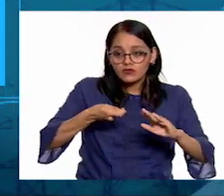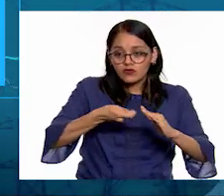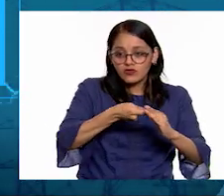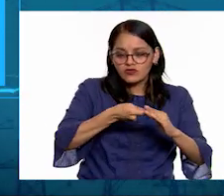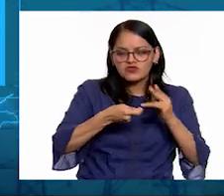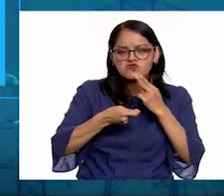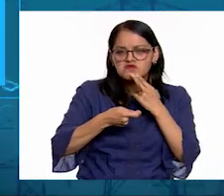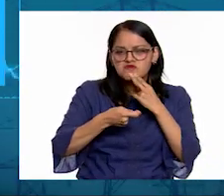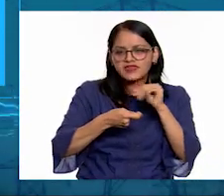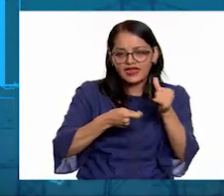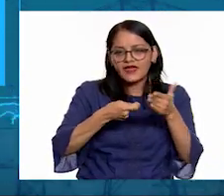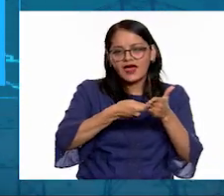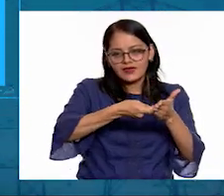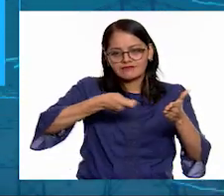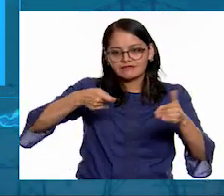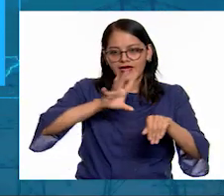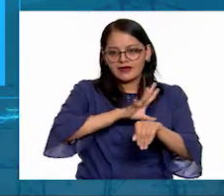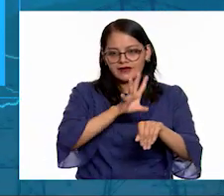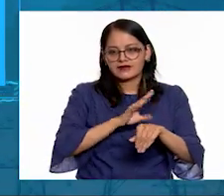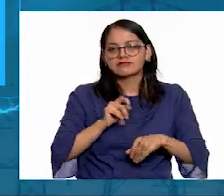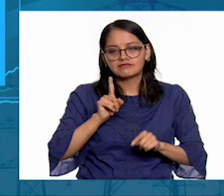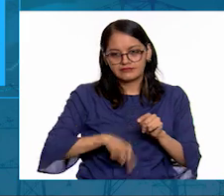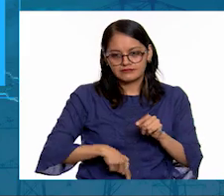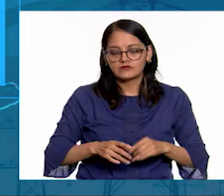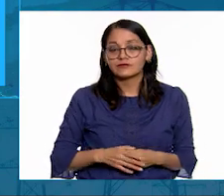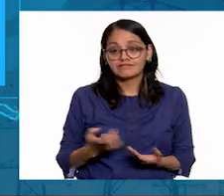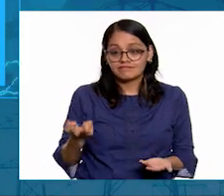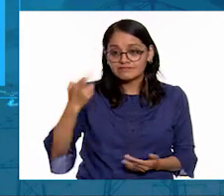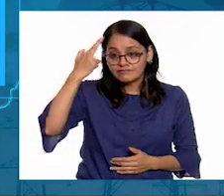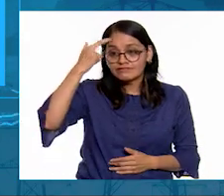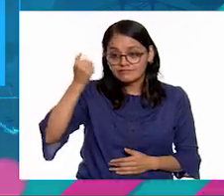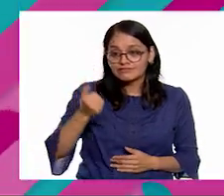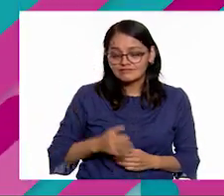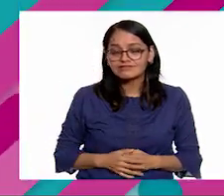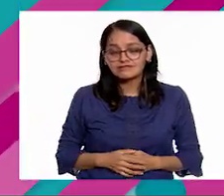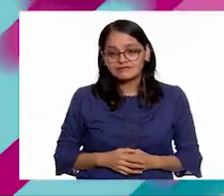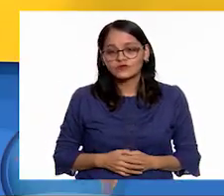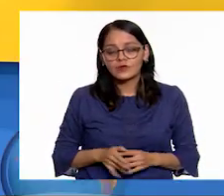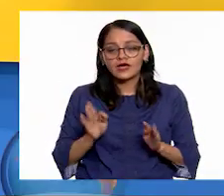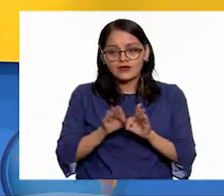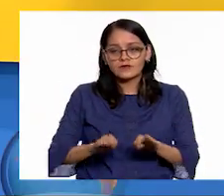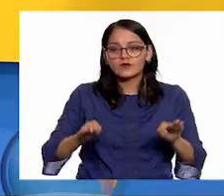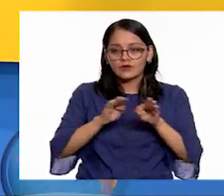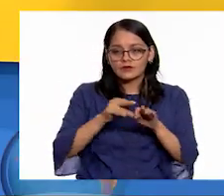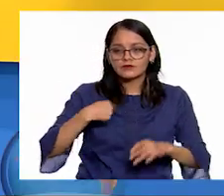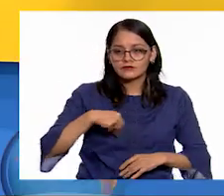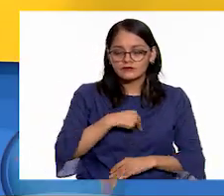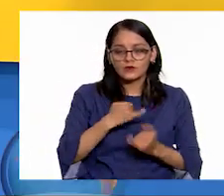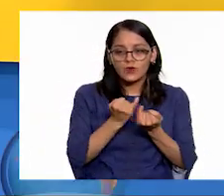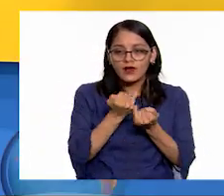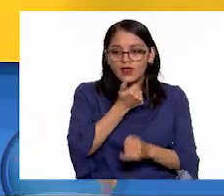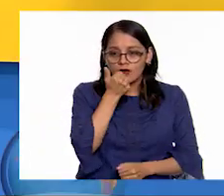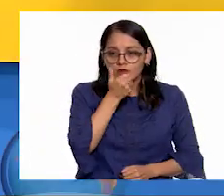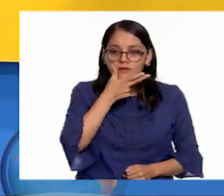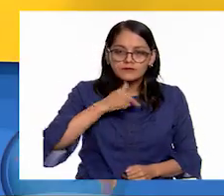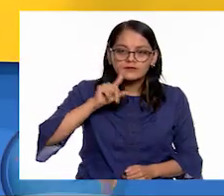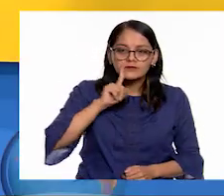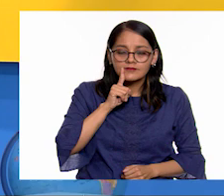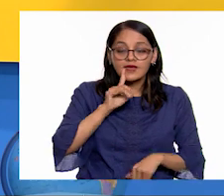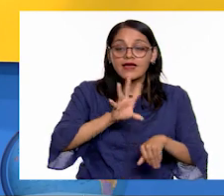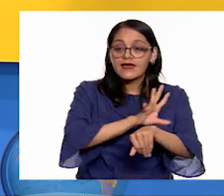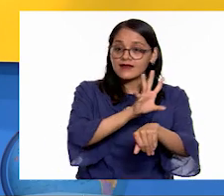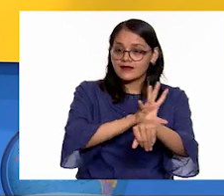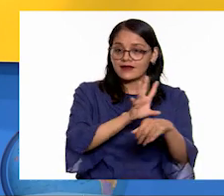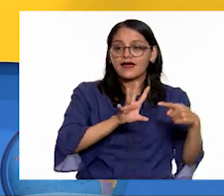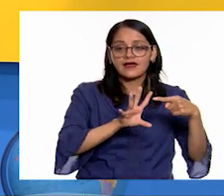utilizando. Exactamente, tienes mucha razón, Juan Carlos. Es importante recordarles a las alumnas y a los alumnos que la